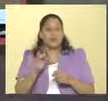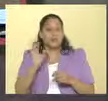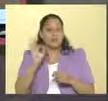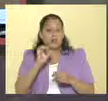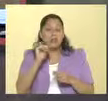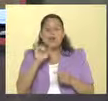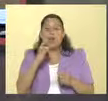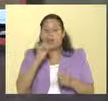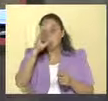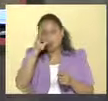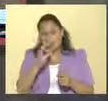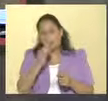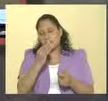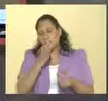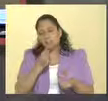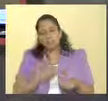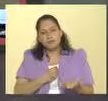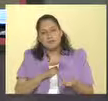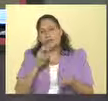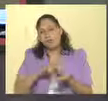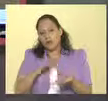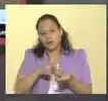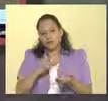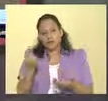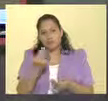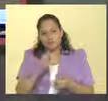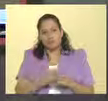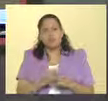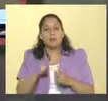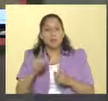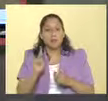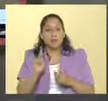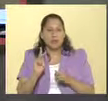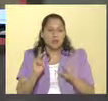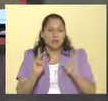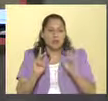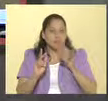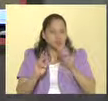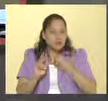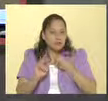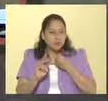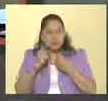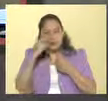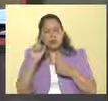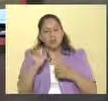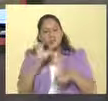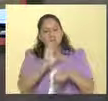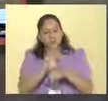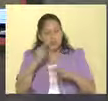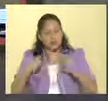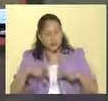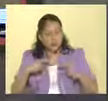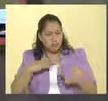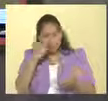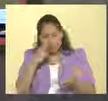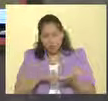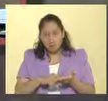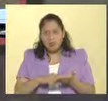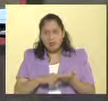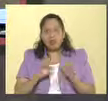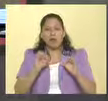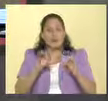fallan, pues va a ser necesario ajustarlos. Pero para fortuna de todos, yo creo que las